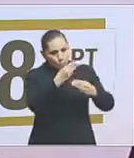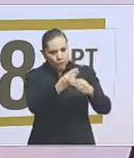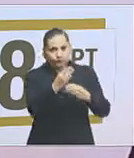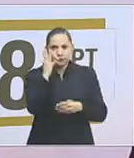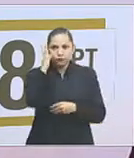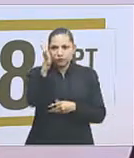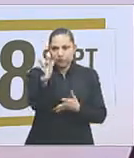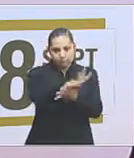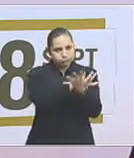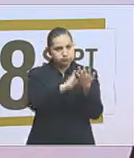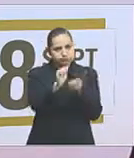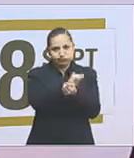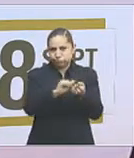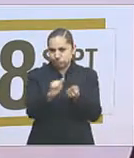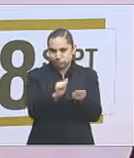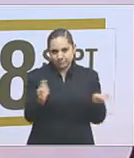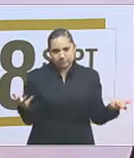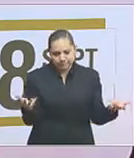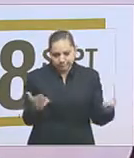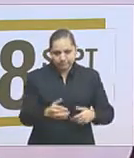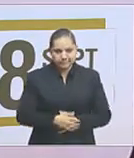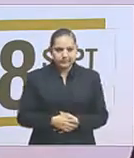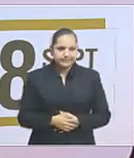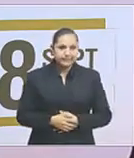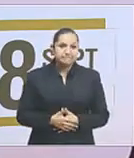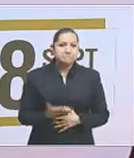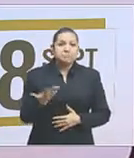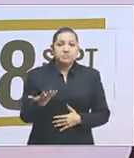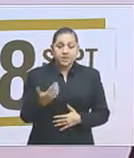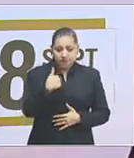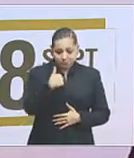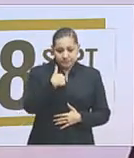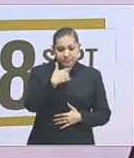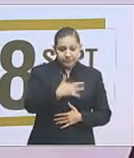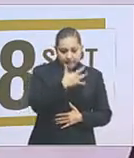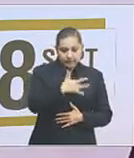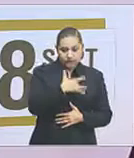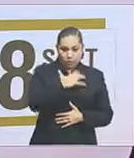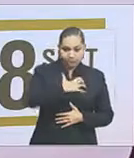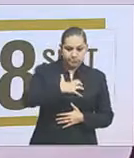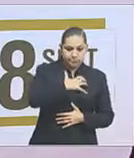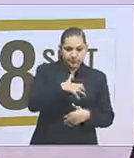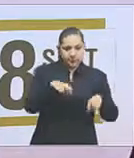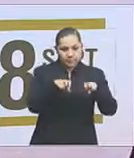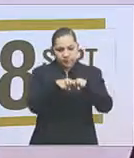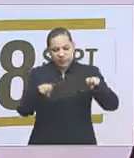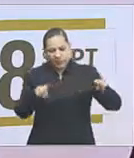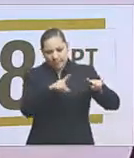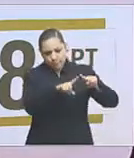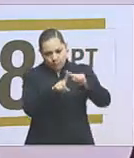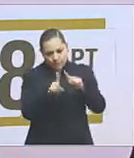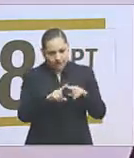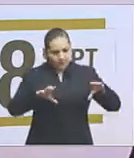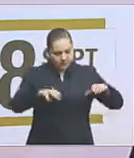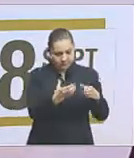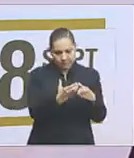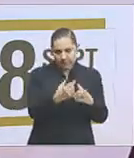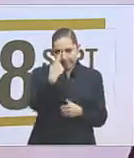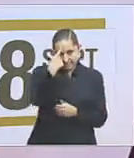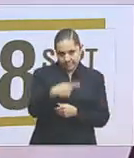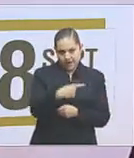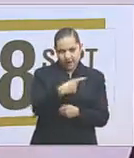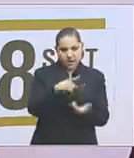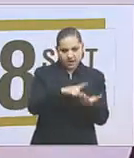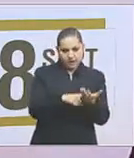yo quisiera hoy decir que por supuesto es un honor compartir algunas ideas que he venido procesando y escribiendo durante los